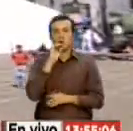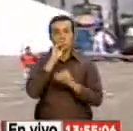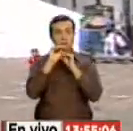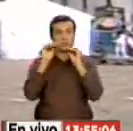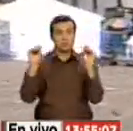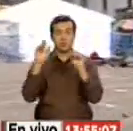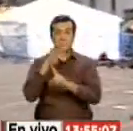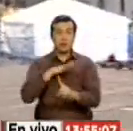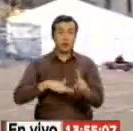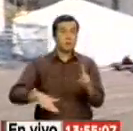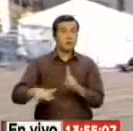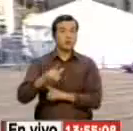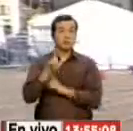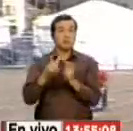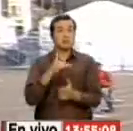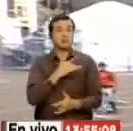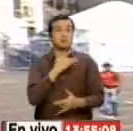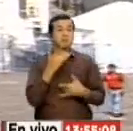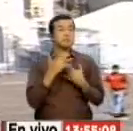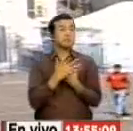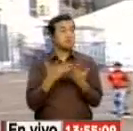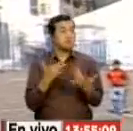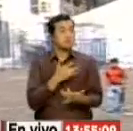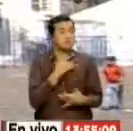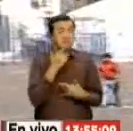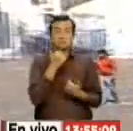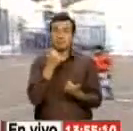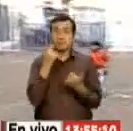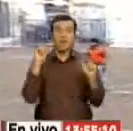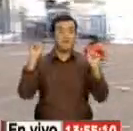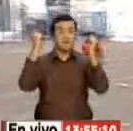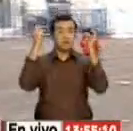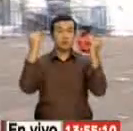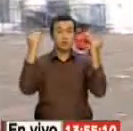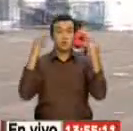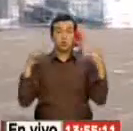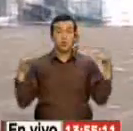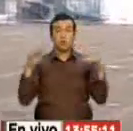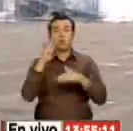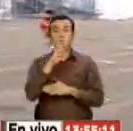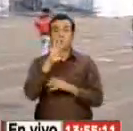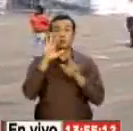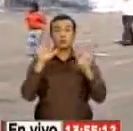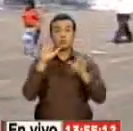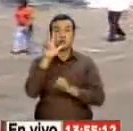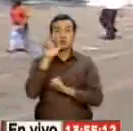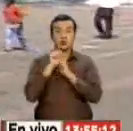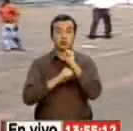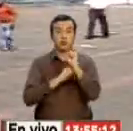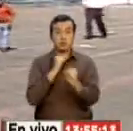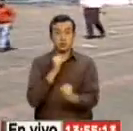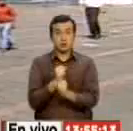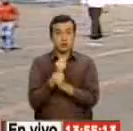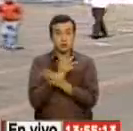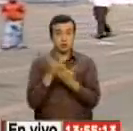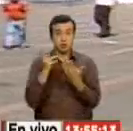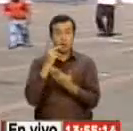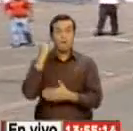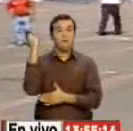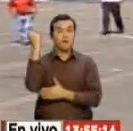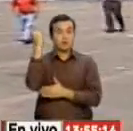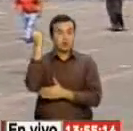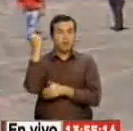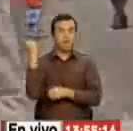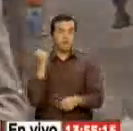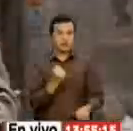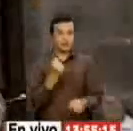que el ambiente entre la gente, pues se siente el ambiente festivo por estos 483 años de fundación de la